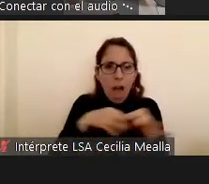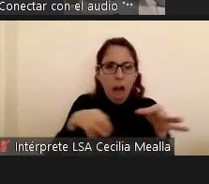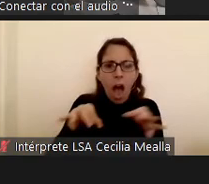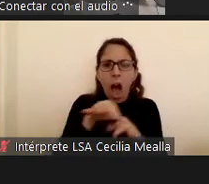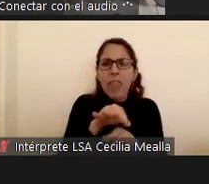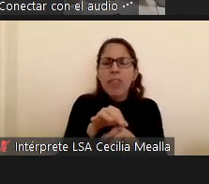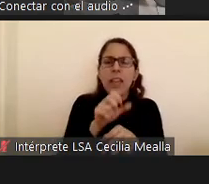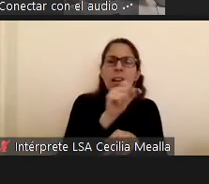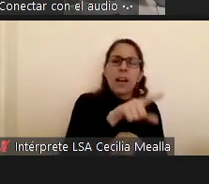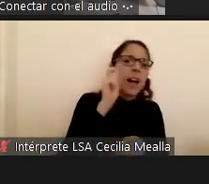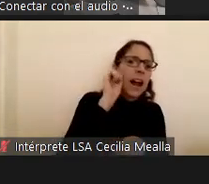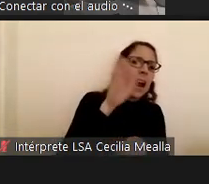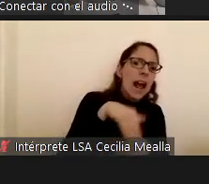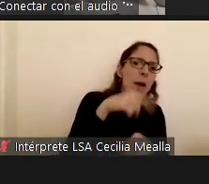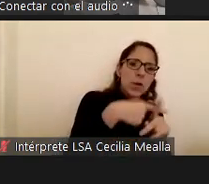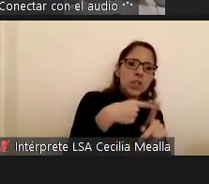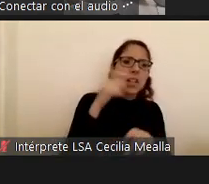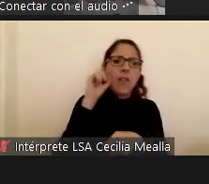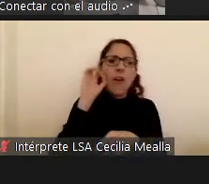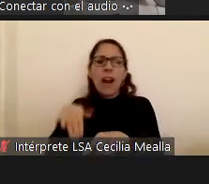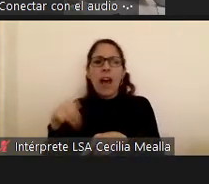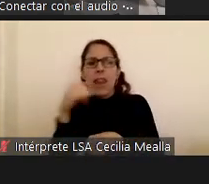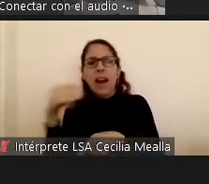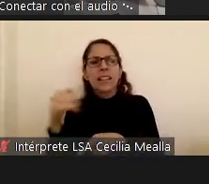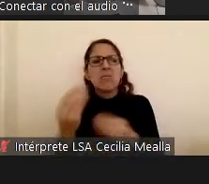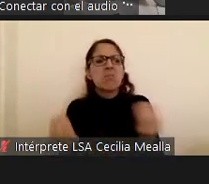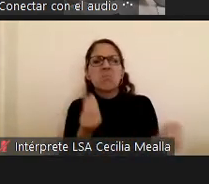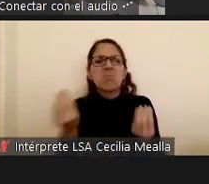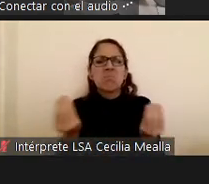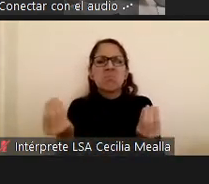Gram negativas. ¿Sí?